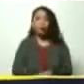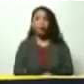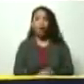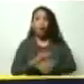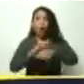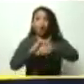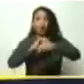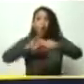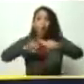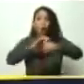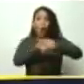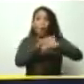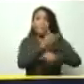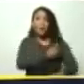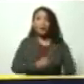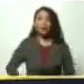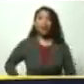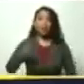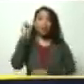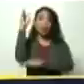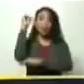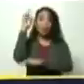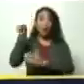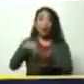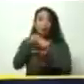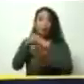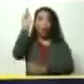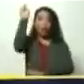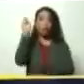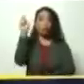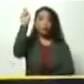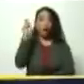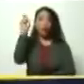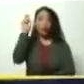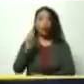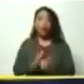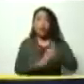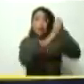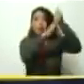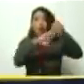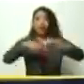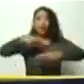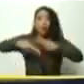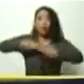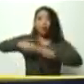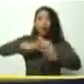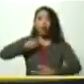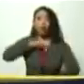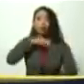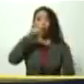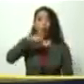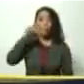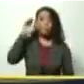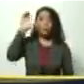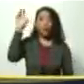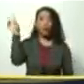doctor Jorge Rodríguez, presidente de la asamblea nacional, diputado, líder revolucionario de nuestro país,